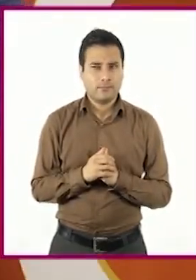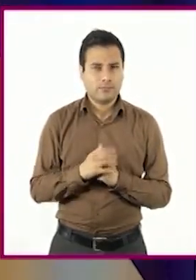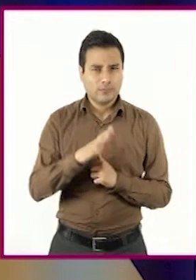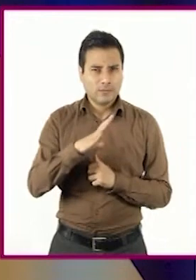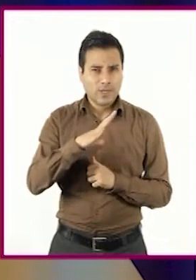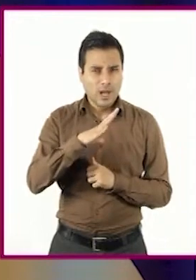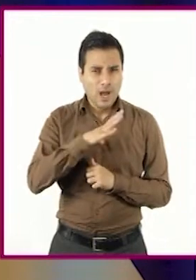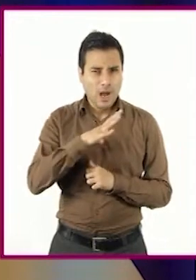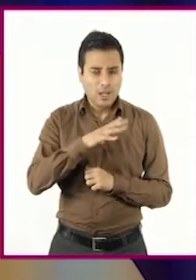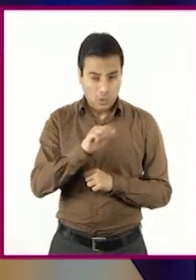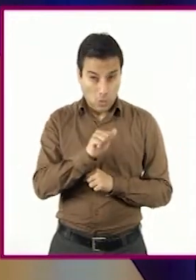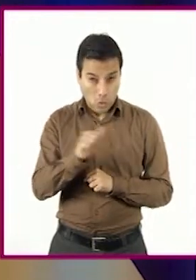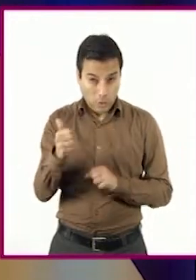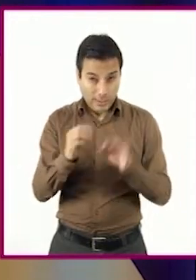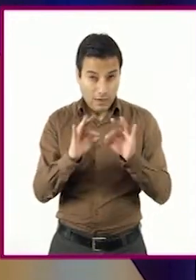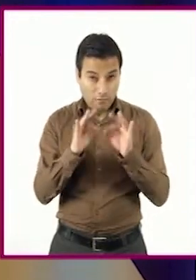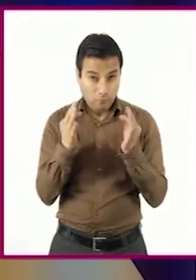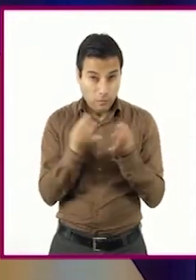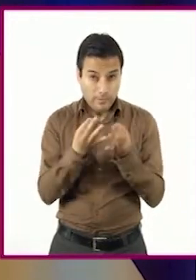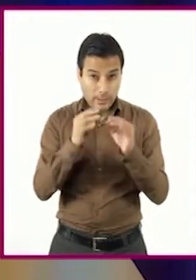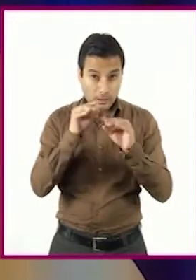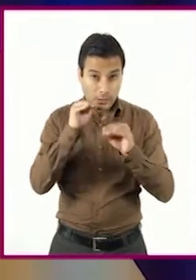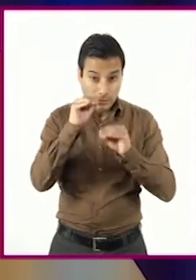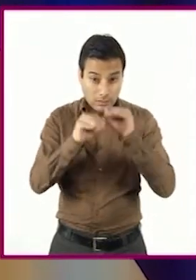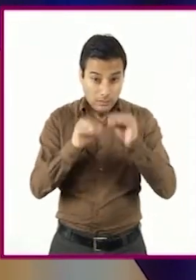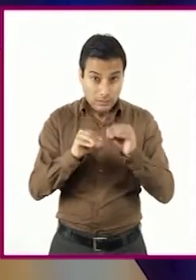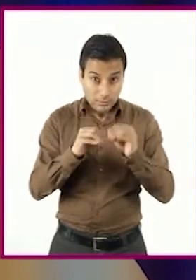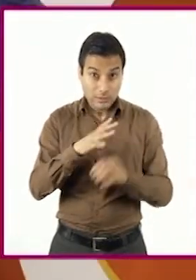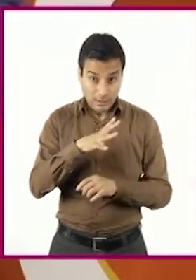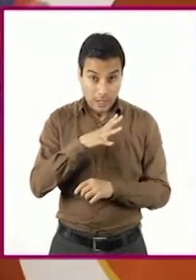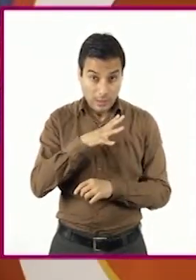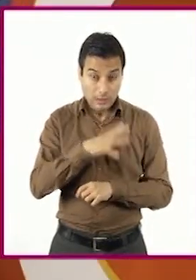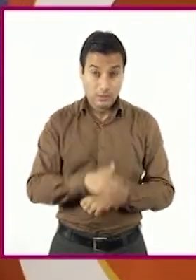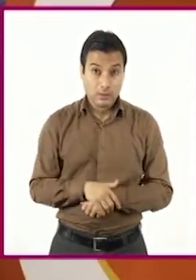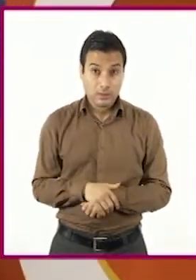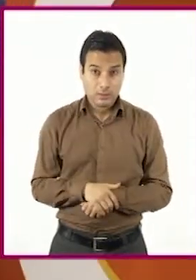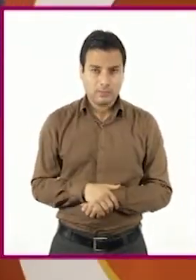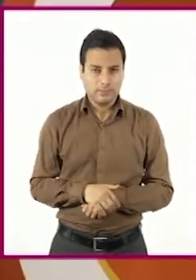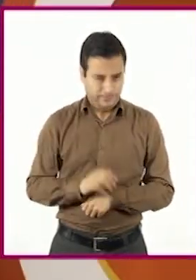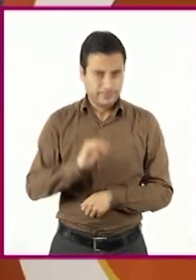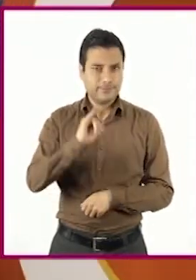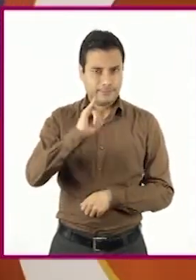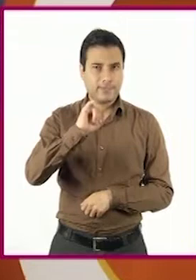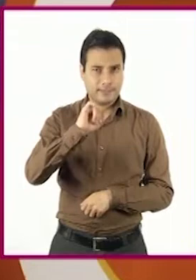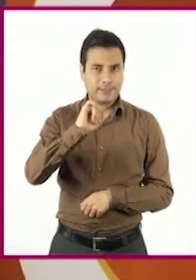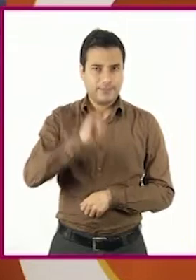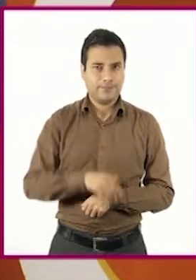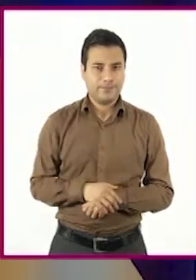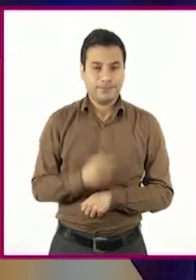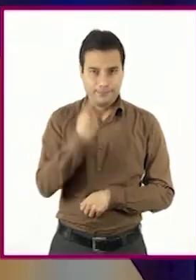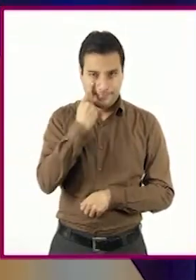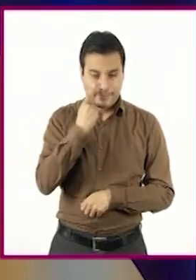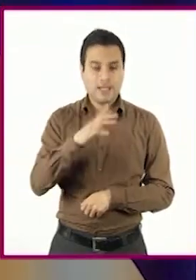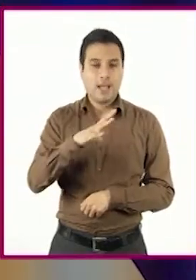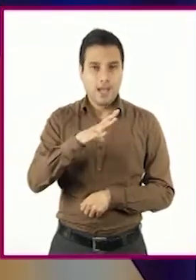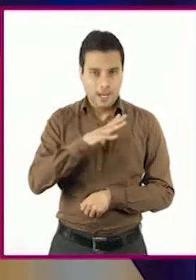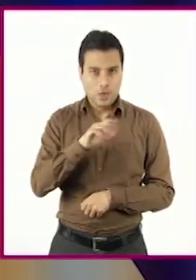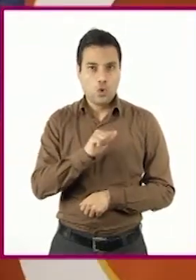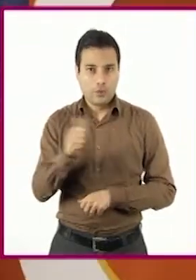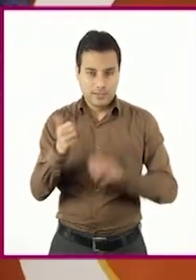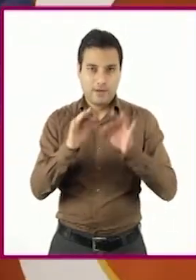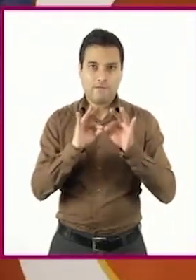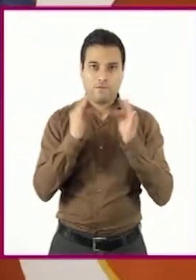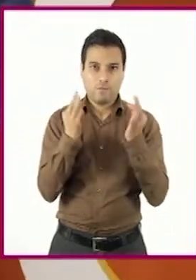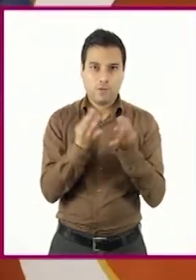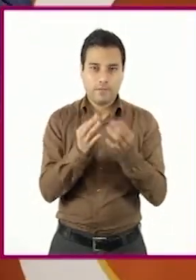de representar la cantidad de alumnas y alumnos del grupo tercero D? Así es, Daniel. Existe otra forma de representarla,